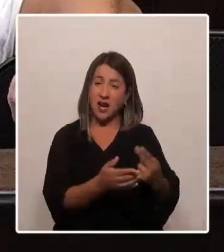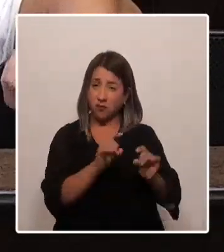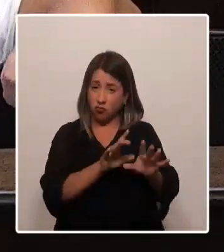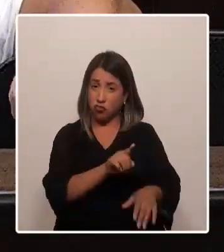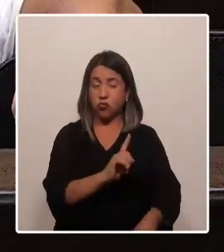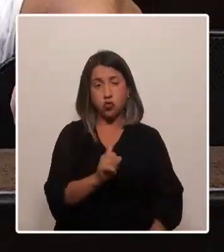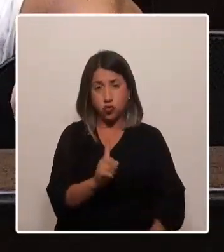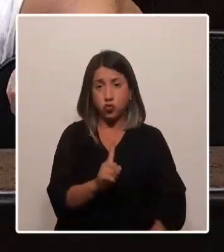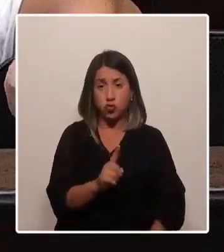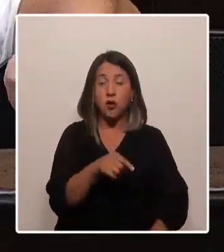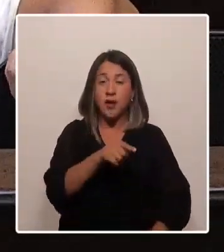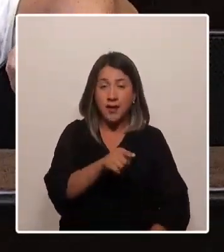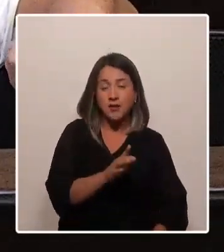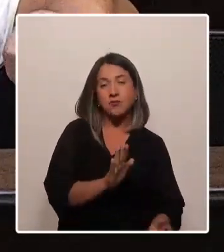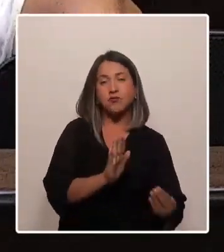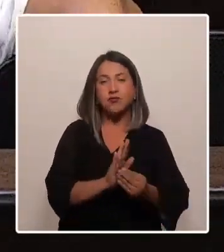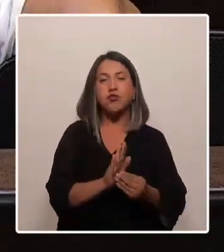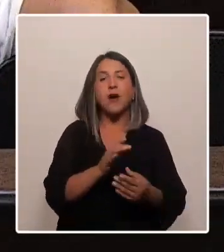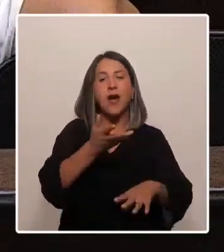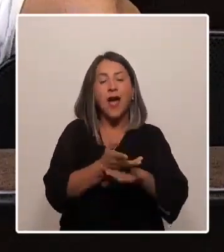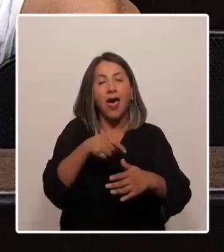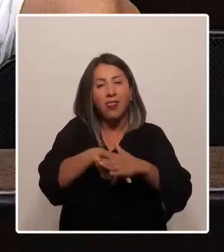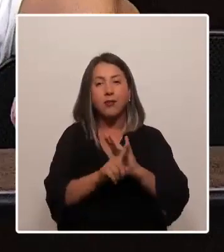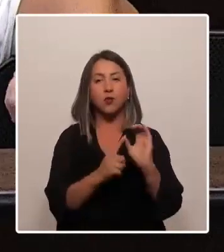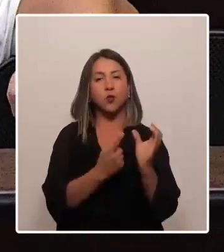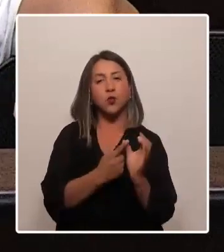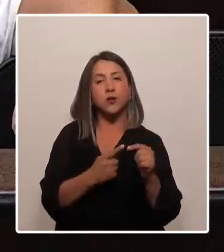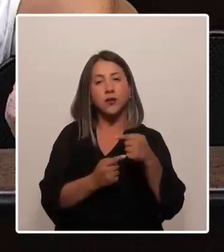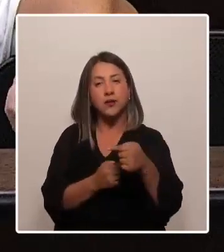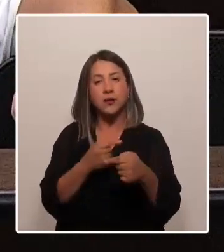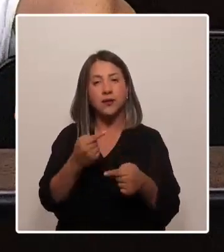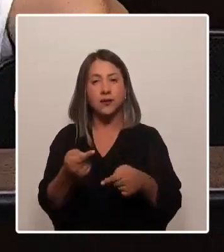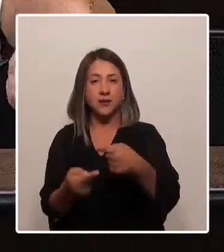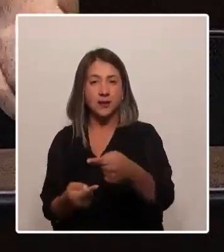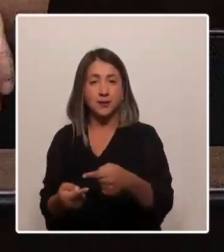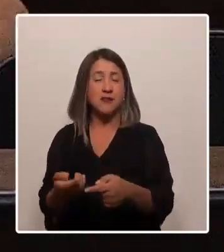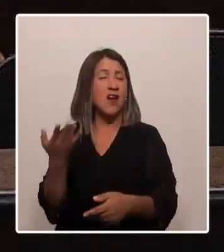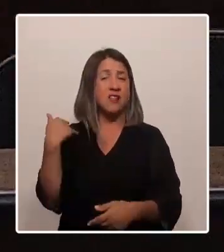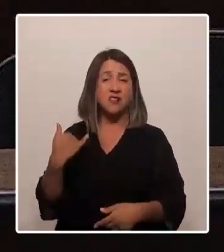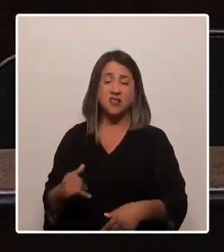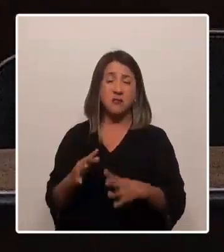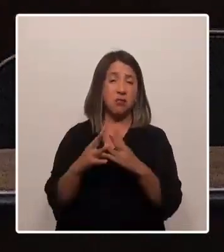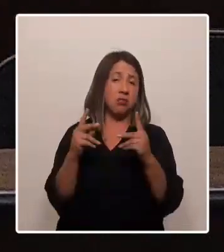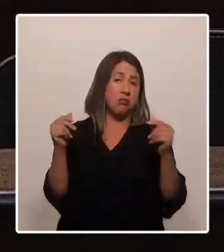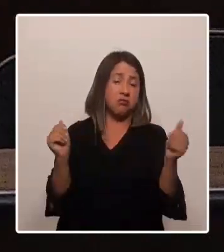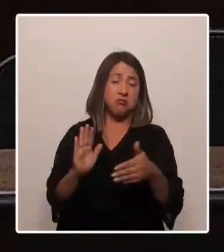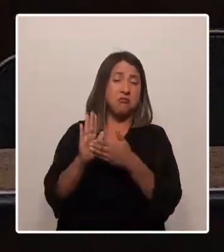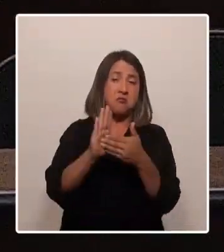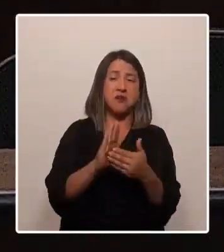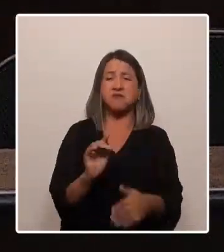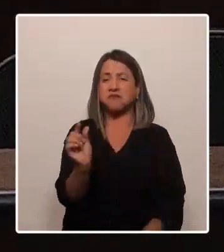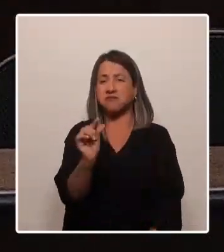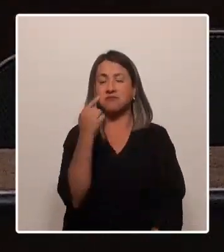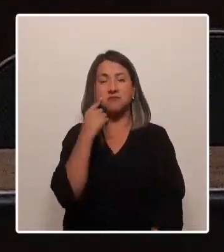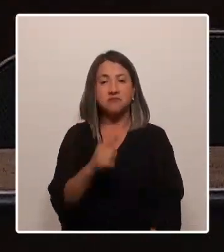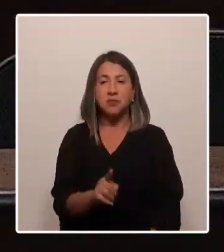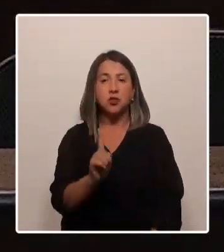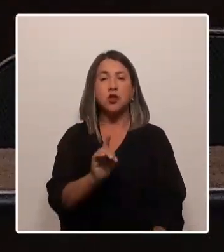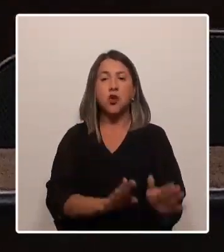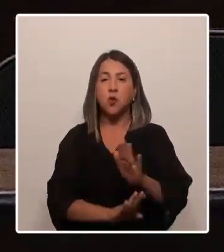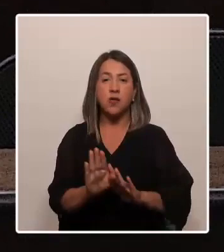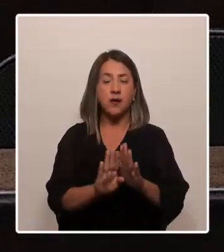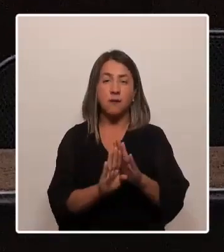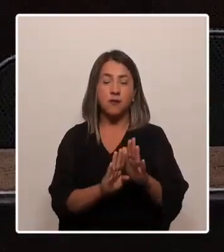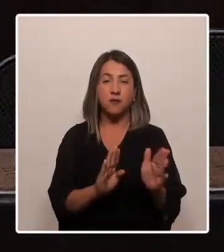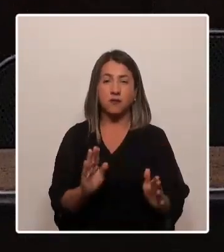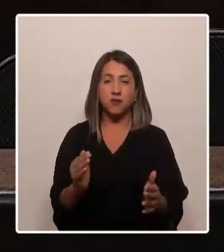y ha sido invisibilizado, pero además ha sido desprotegido ha sido igualado o